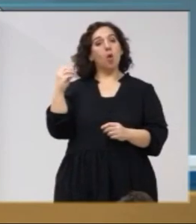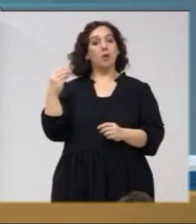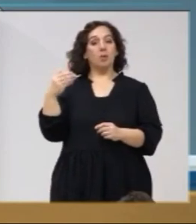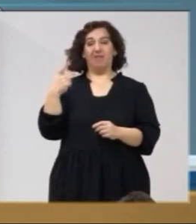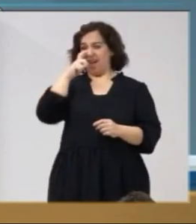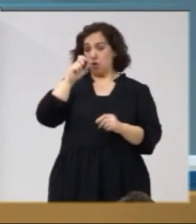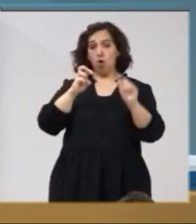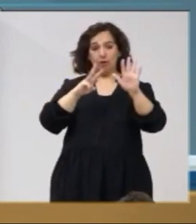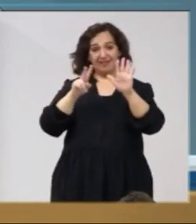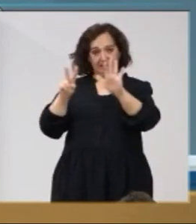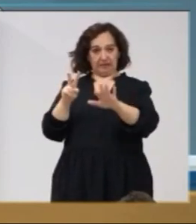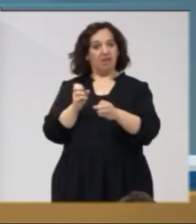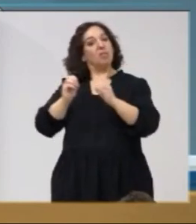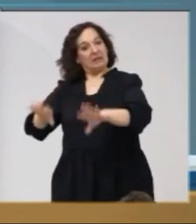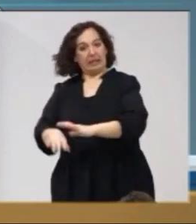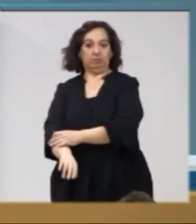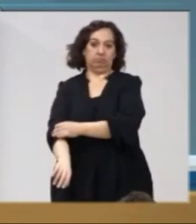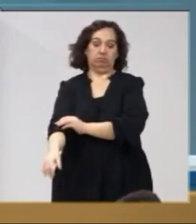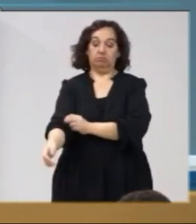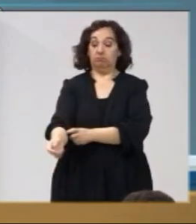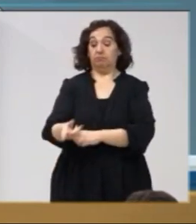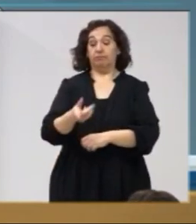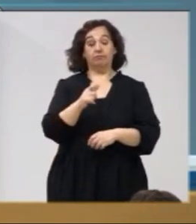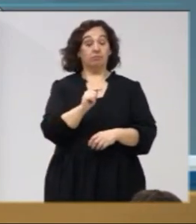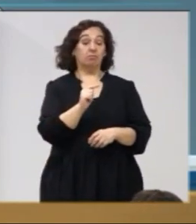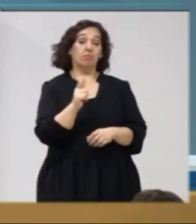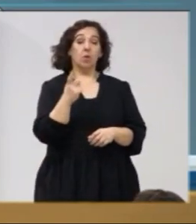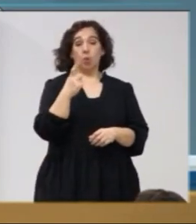87. Un consejero de este gobierno,